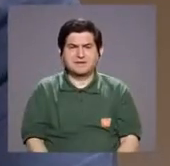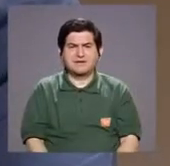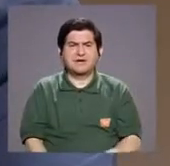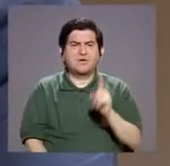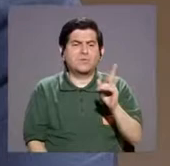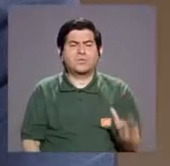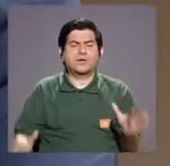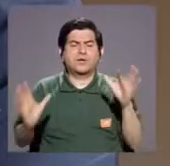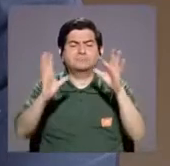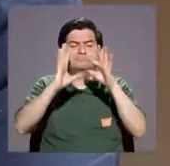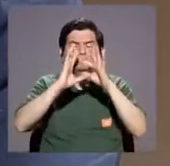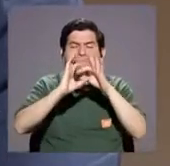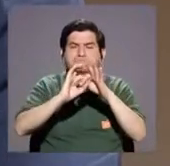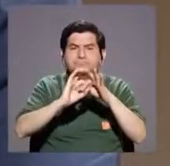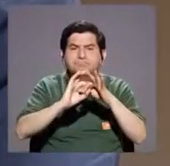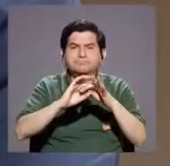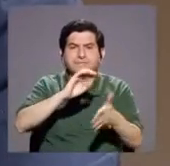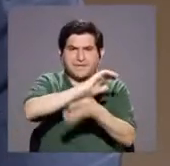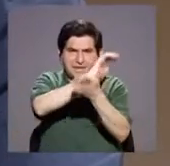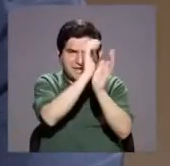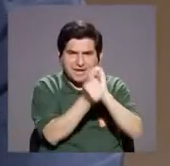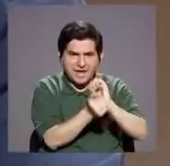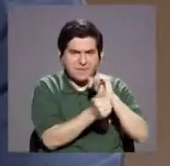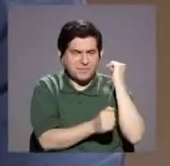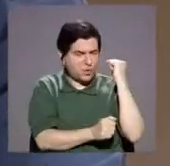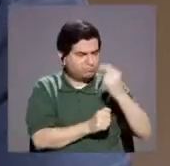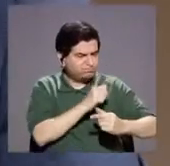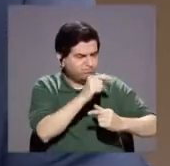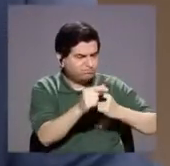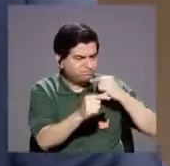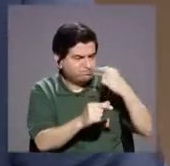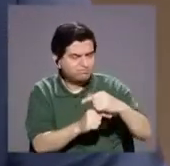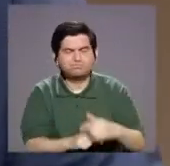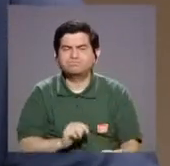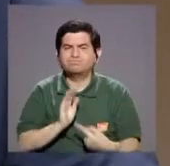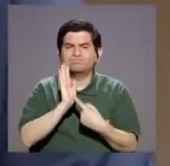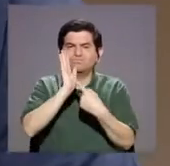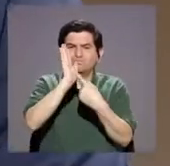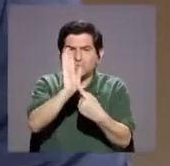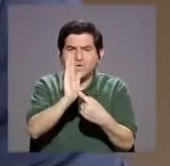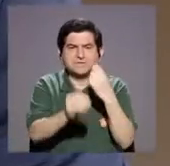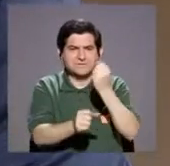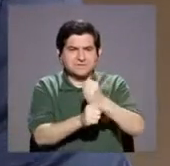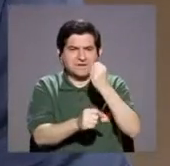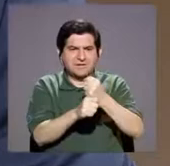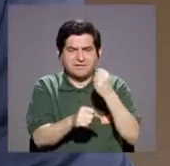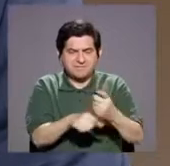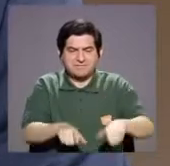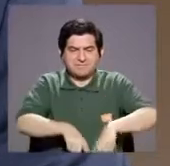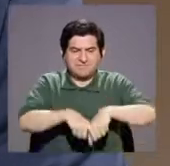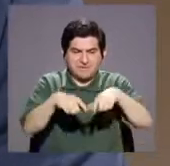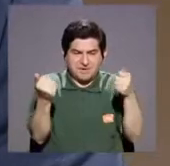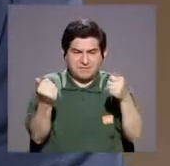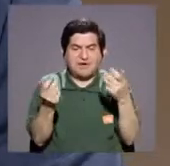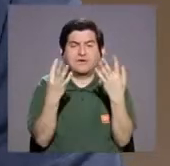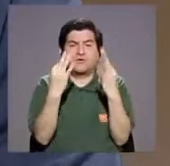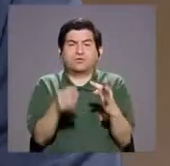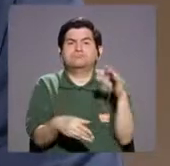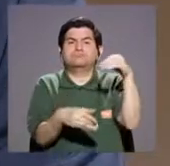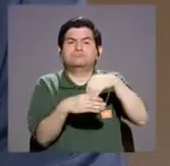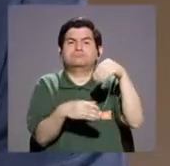una armonía y un cambio que poco a poco creo denota ese trabajo periodístico que he venido a tratar de